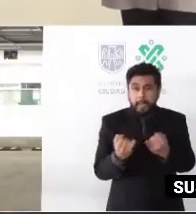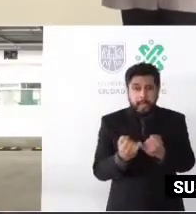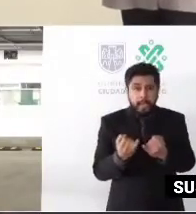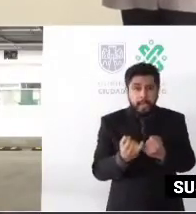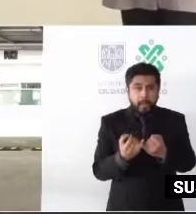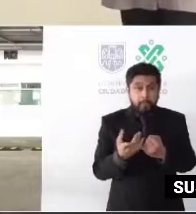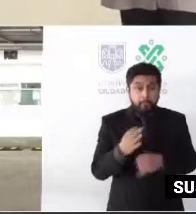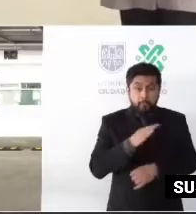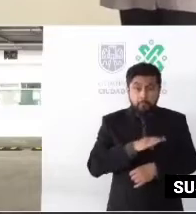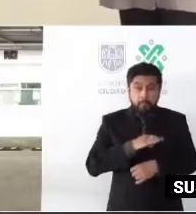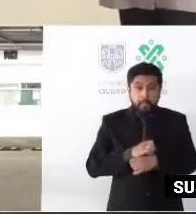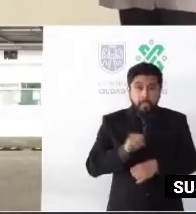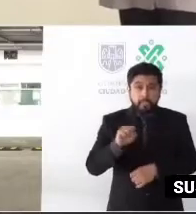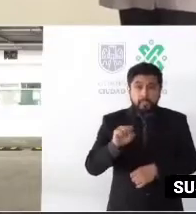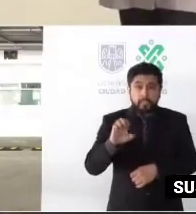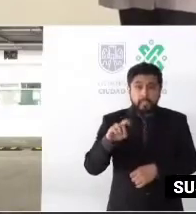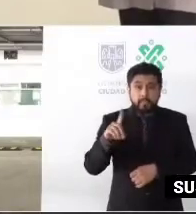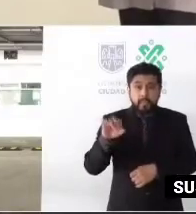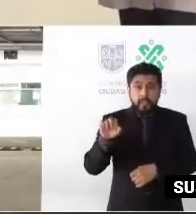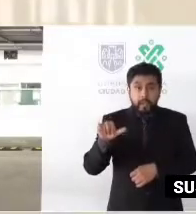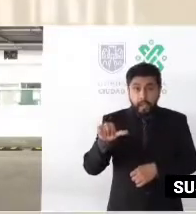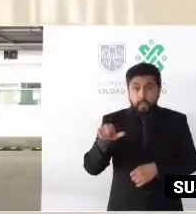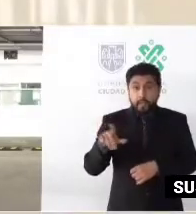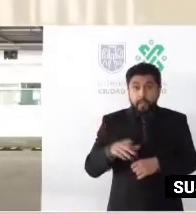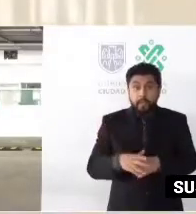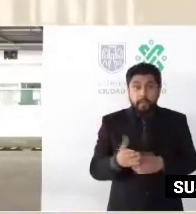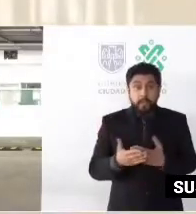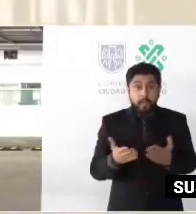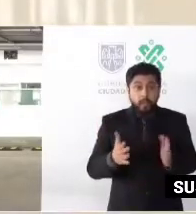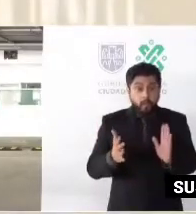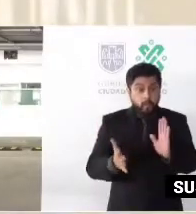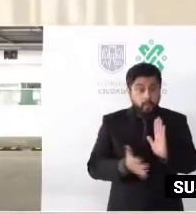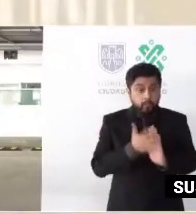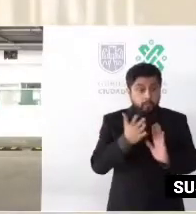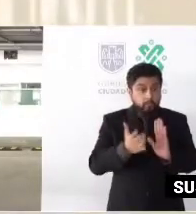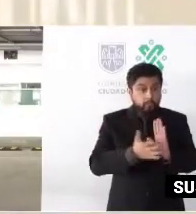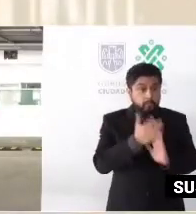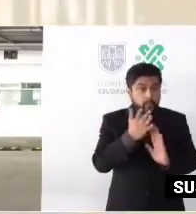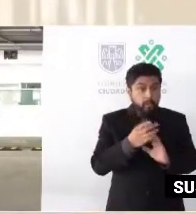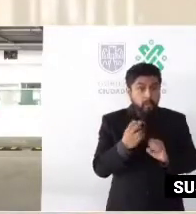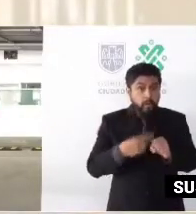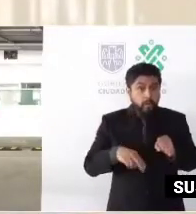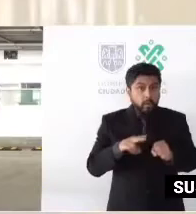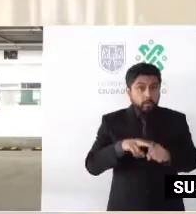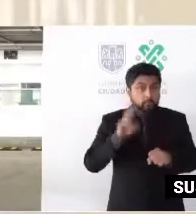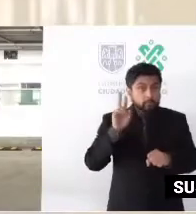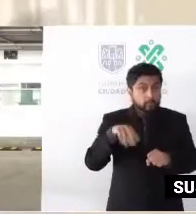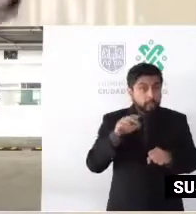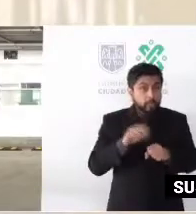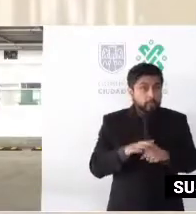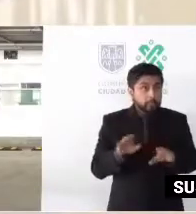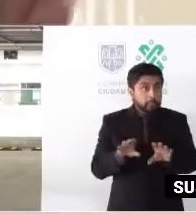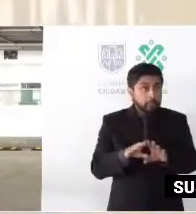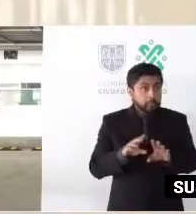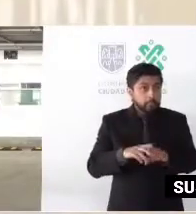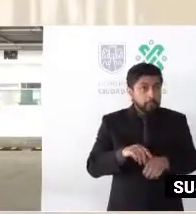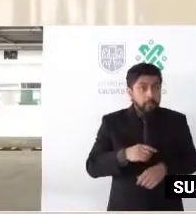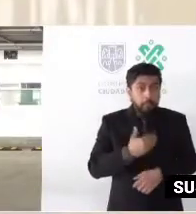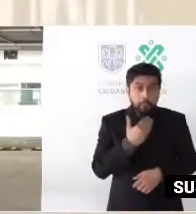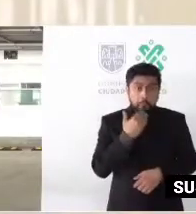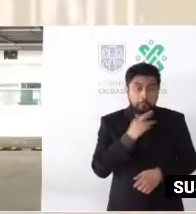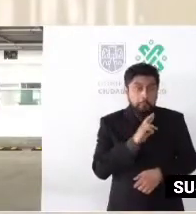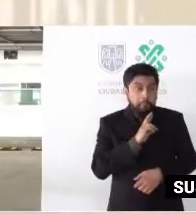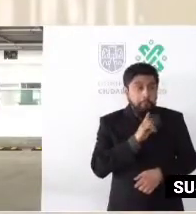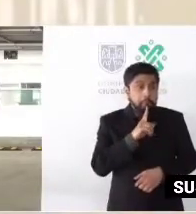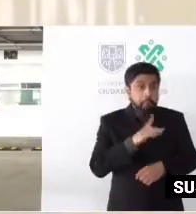Nacional, que hace que este hospital luzca como los mejores que tenemos cerquita aquí en la